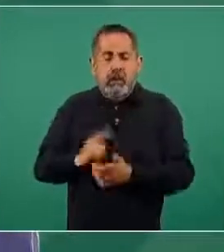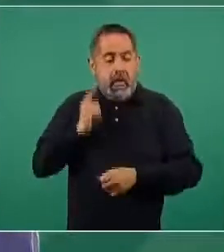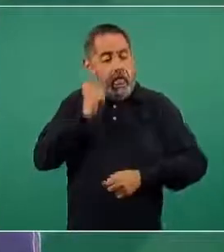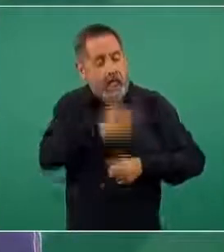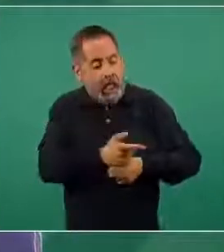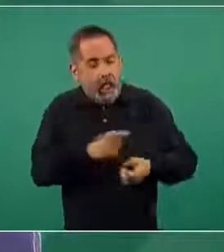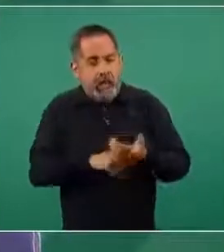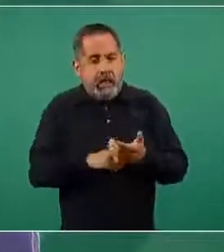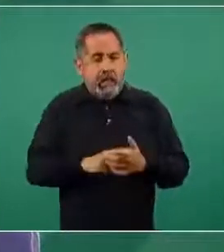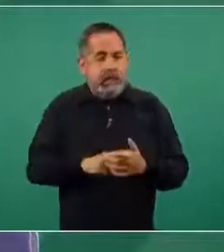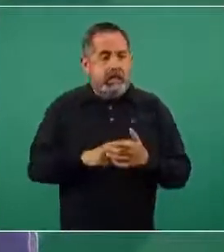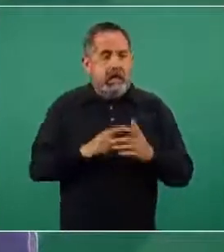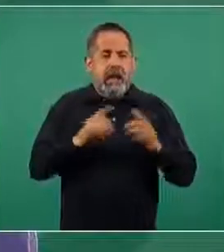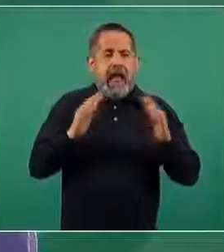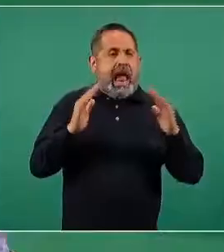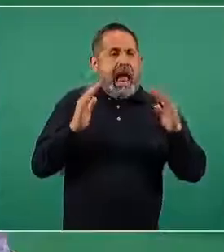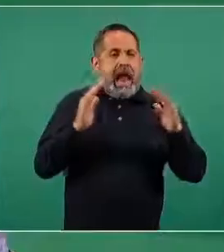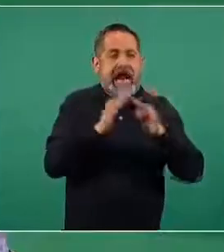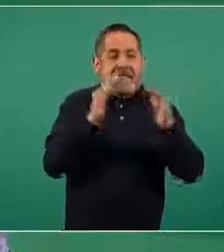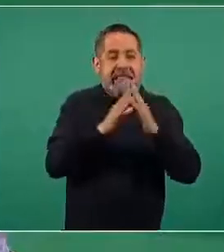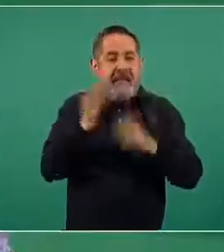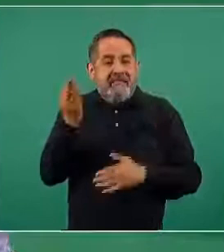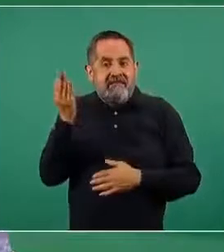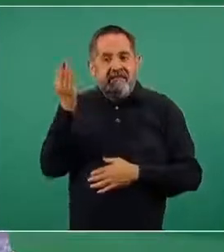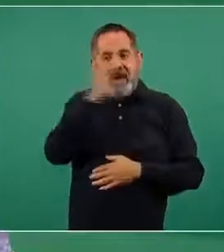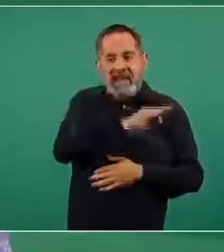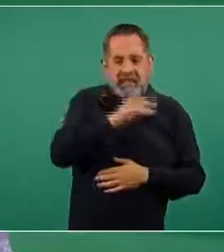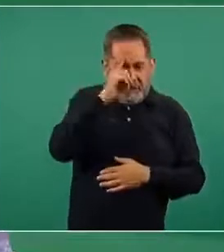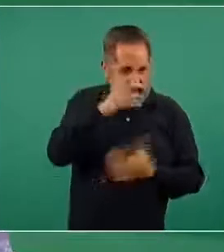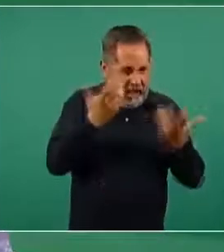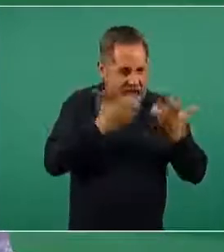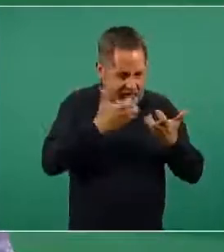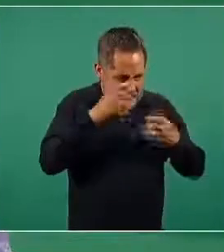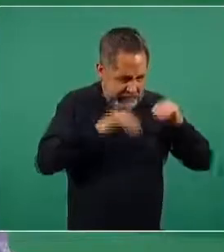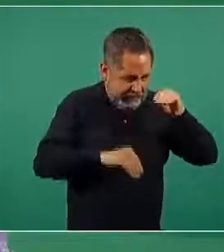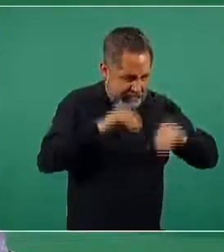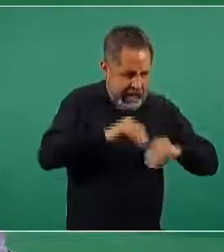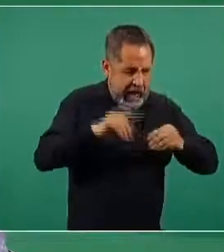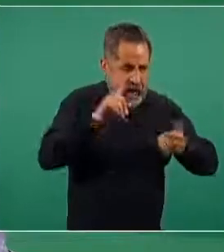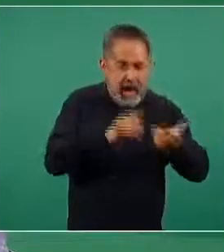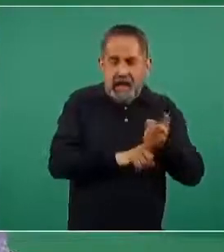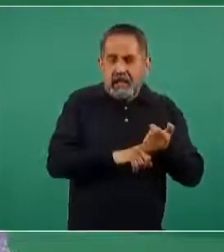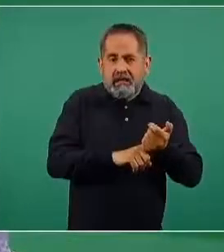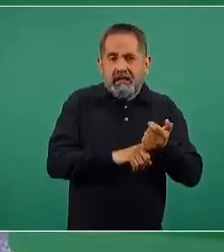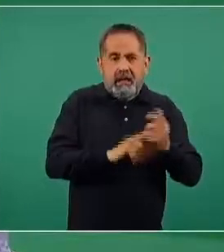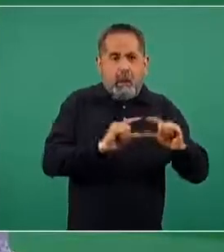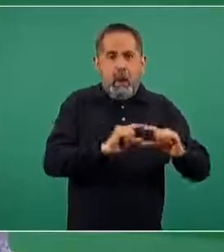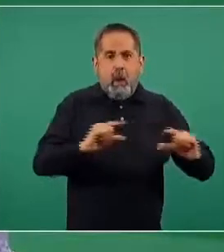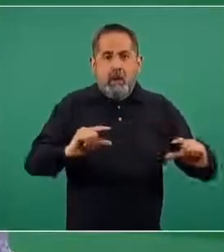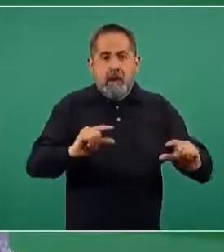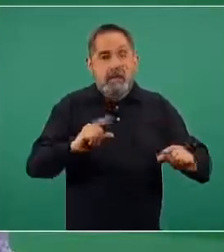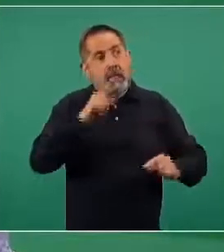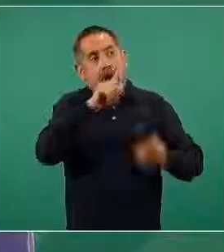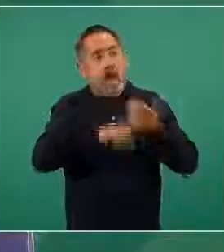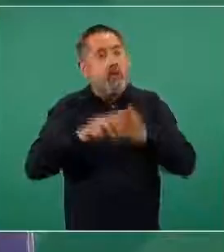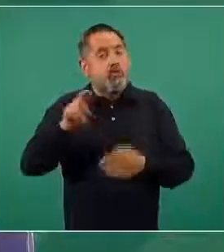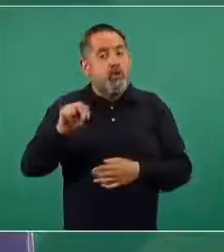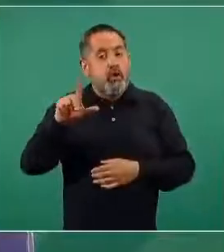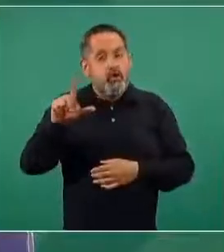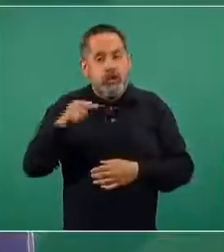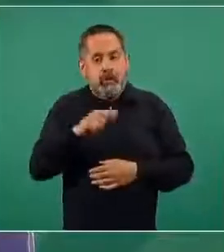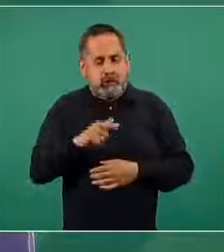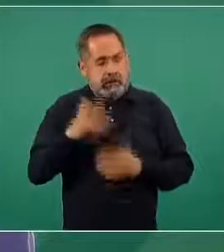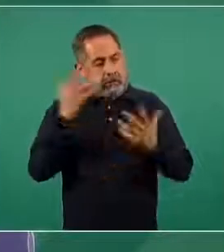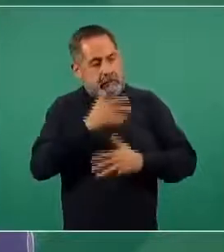de una casa de vacunación clandestina que ocurrió en Nuevo León. Me llamó la atención